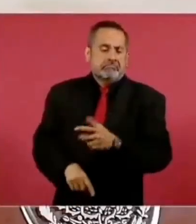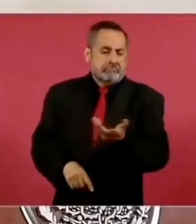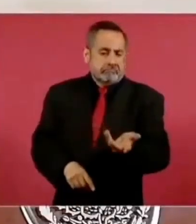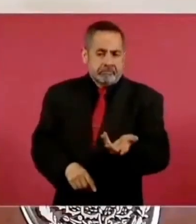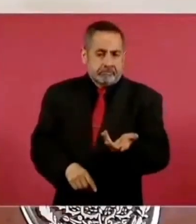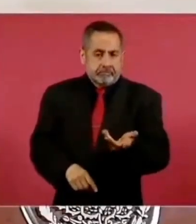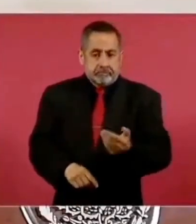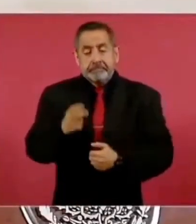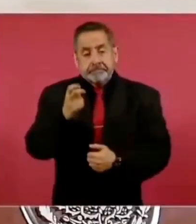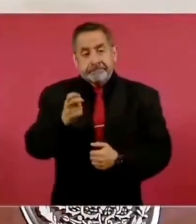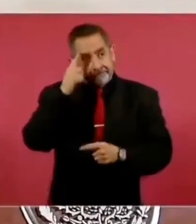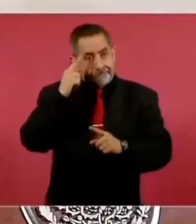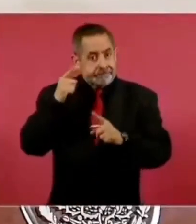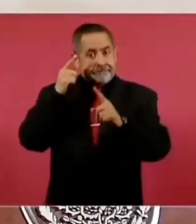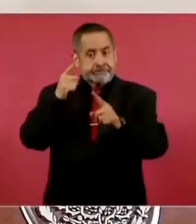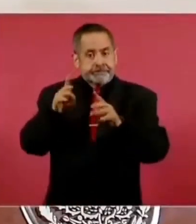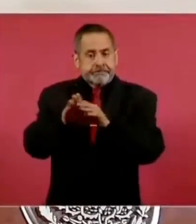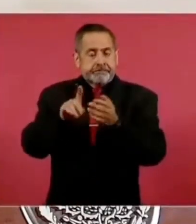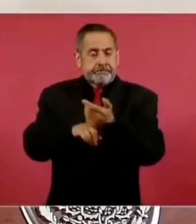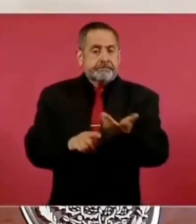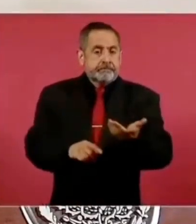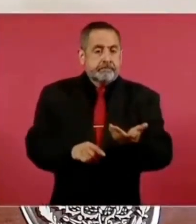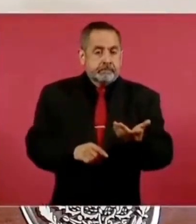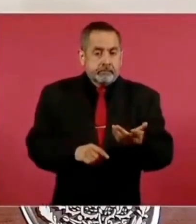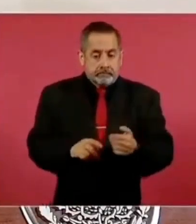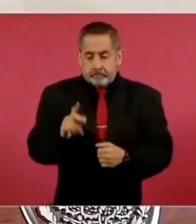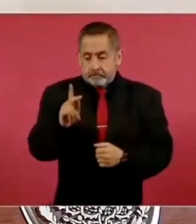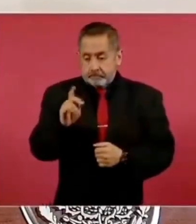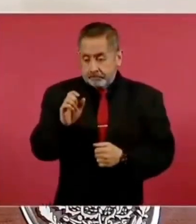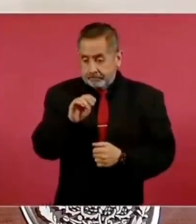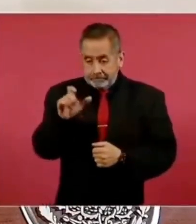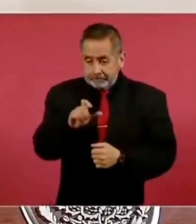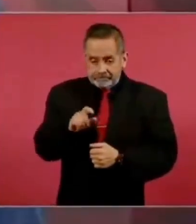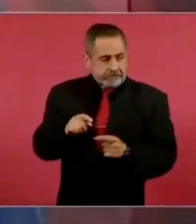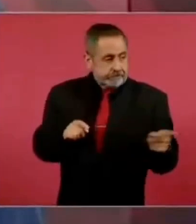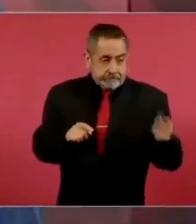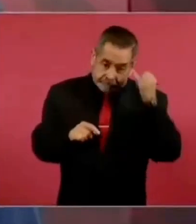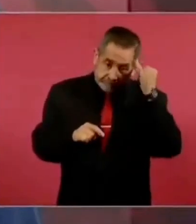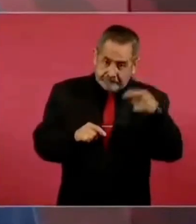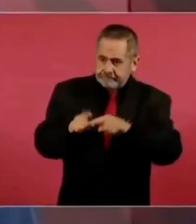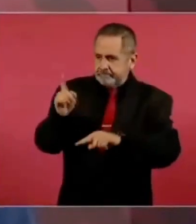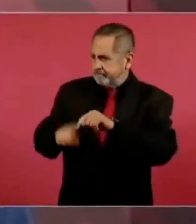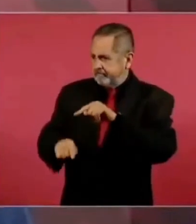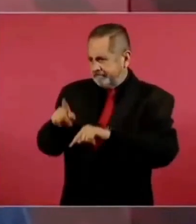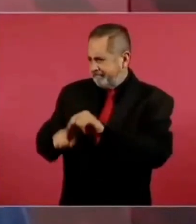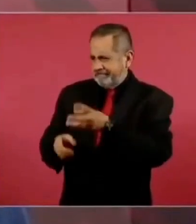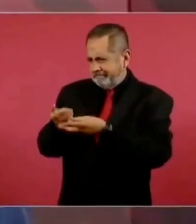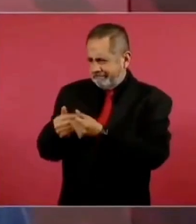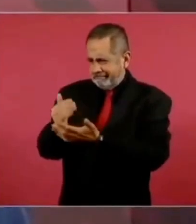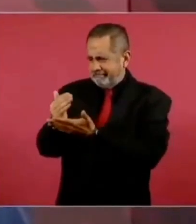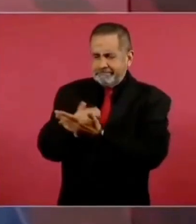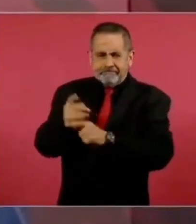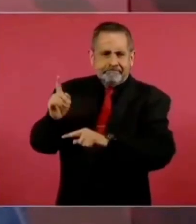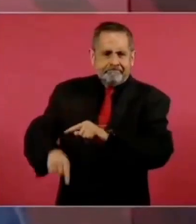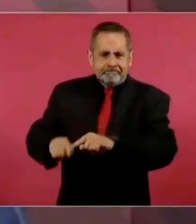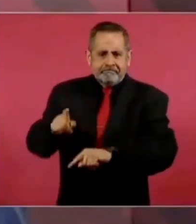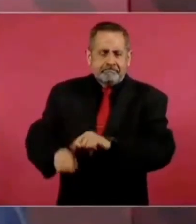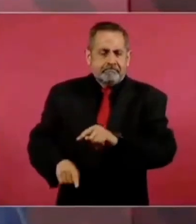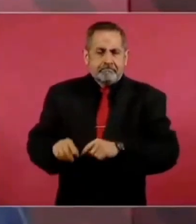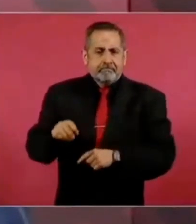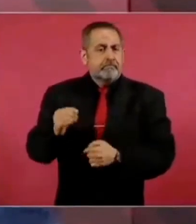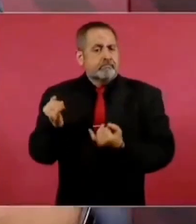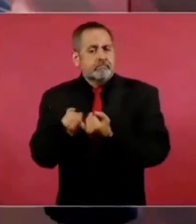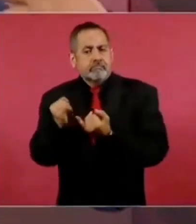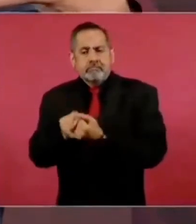Porque ese era el propósito, acabar con Pemex y acabar con la Comisión Federal de